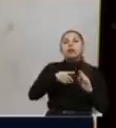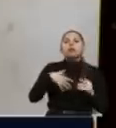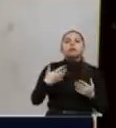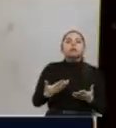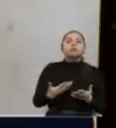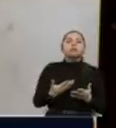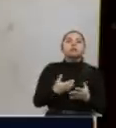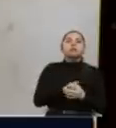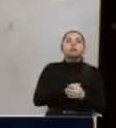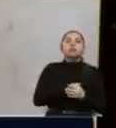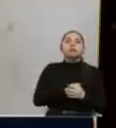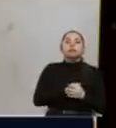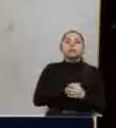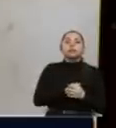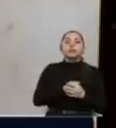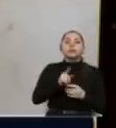se